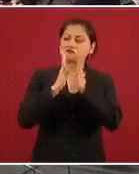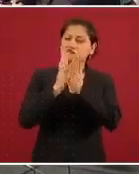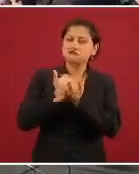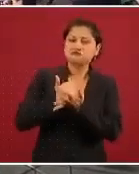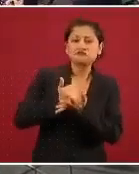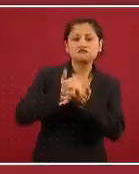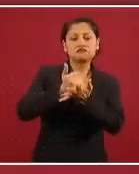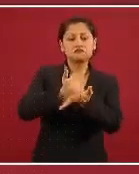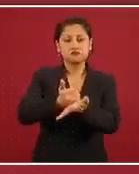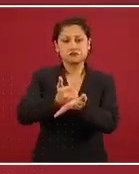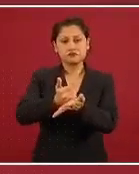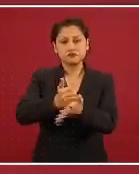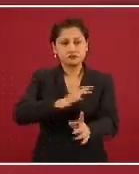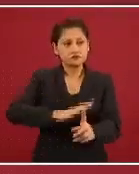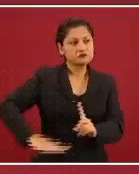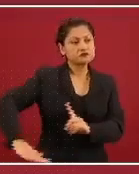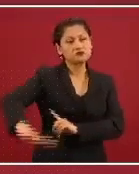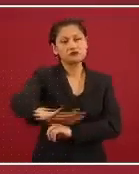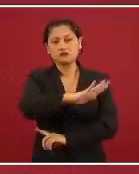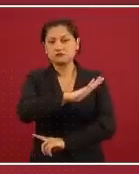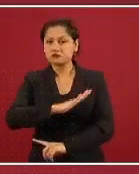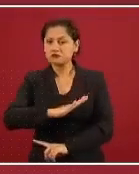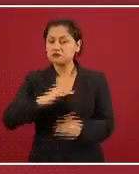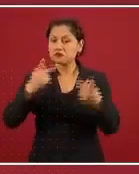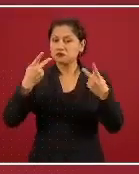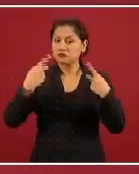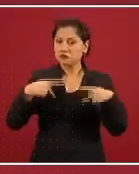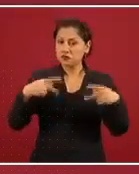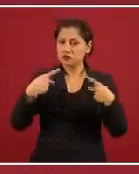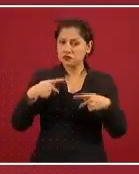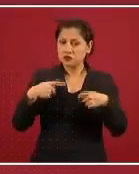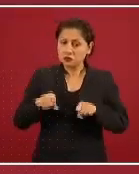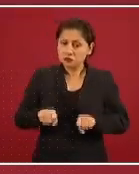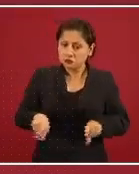El pueblo es el gobierno.